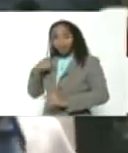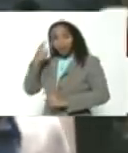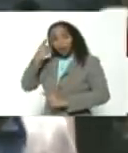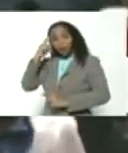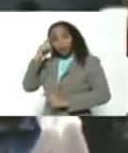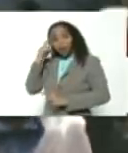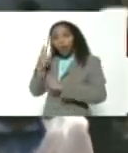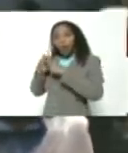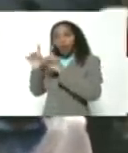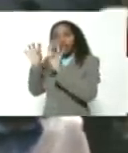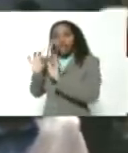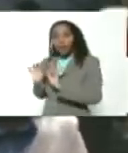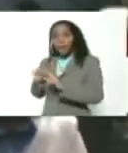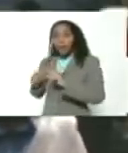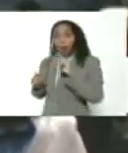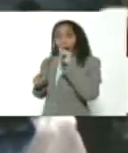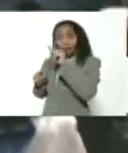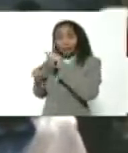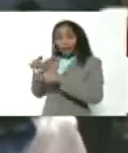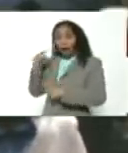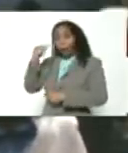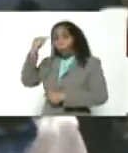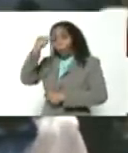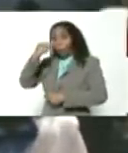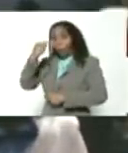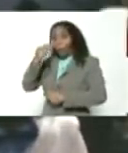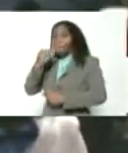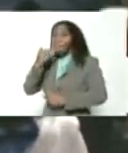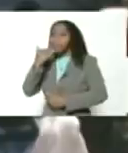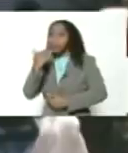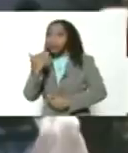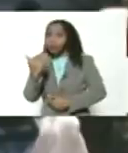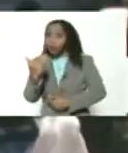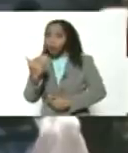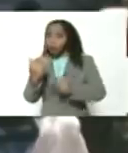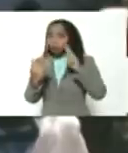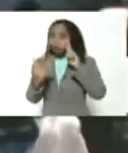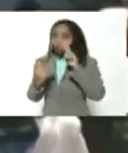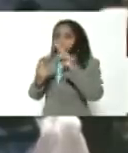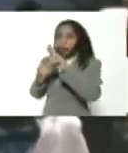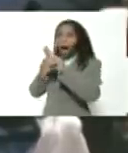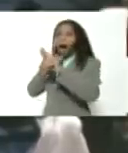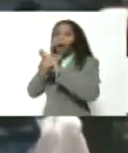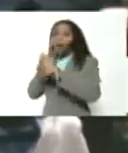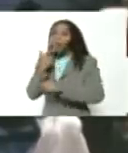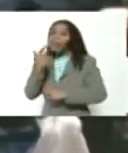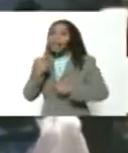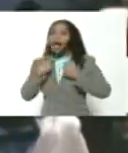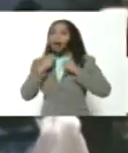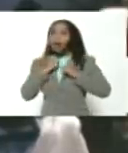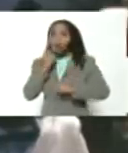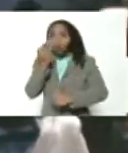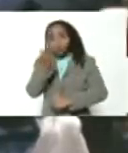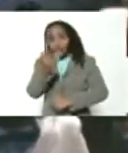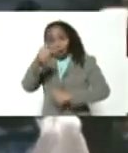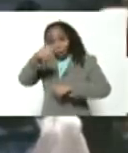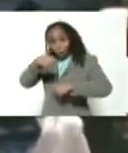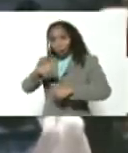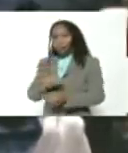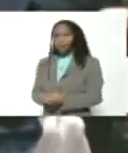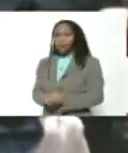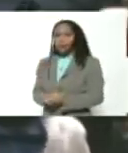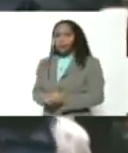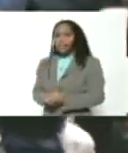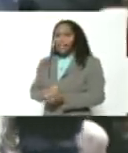manera. Pero ese ojo permitió mirar algo que decía Aristóbulo y ustedes aquí hoy.